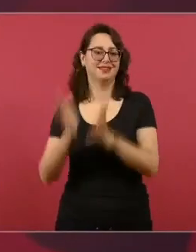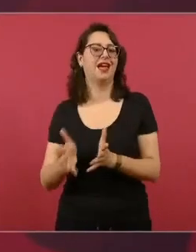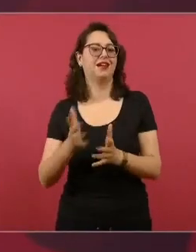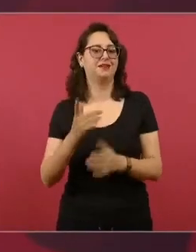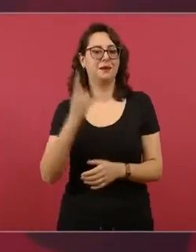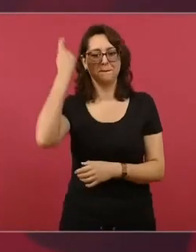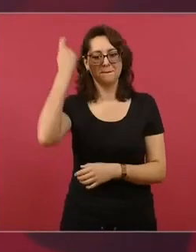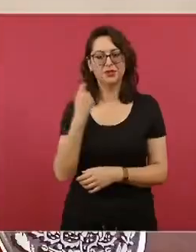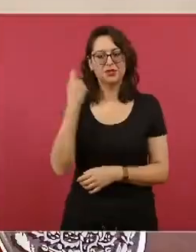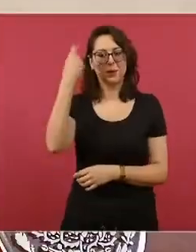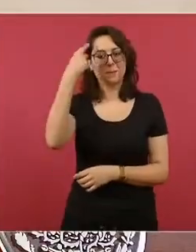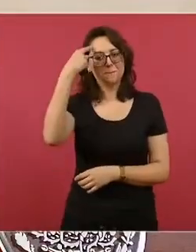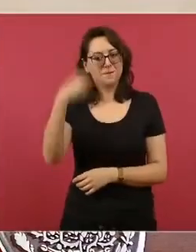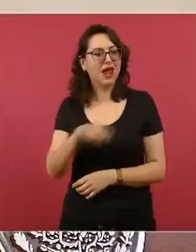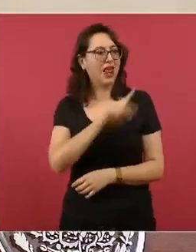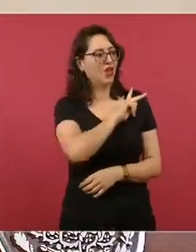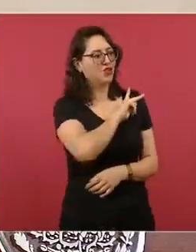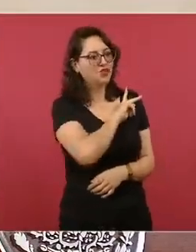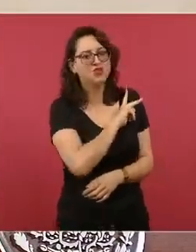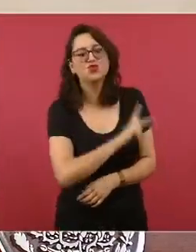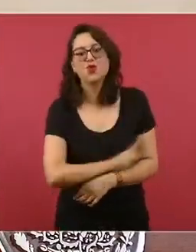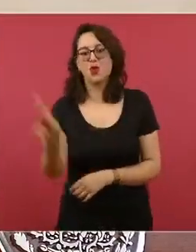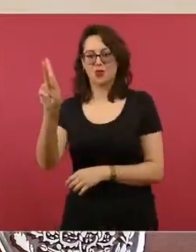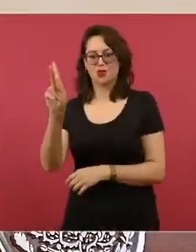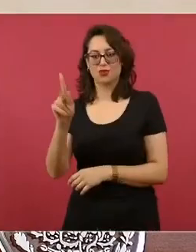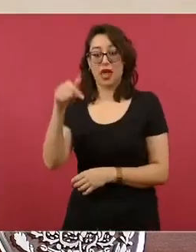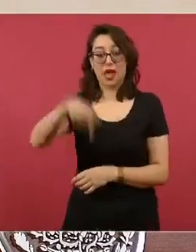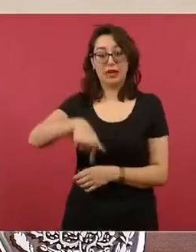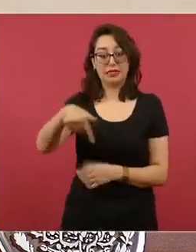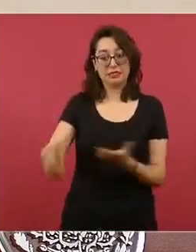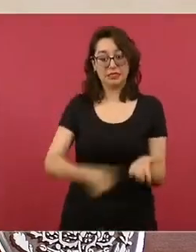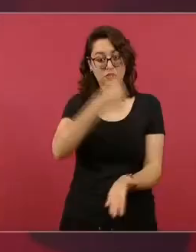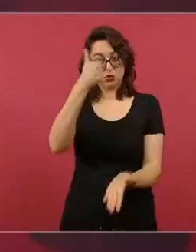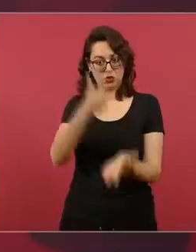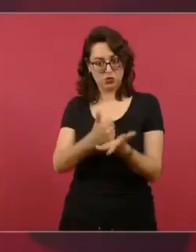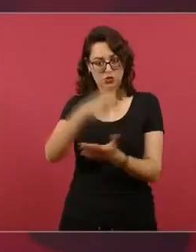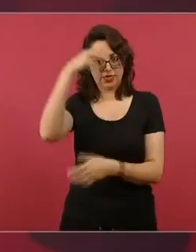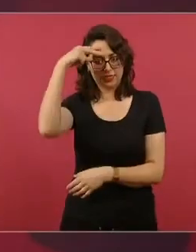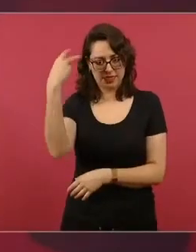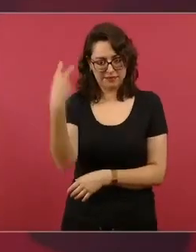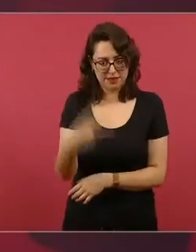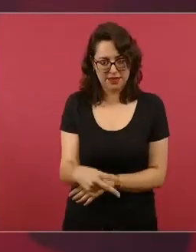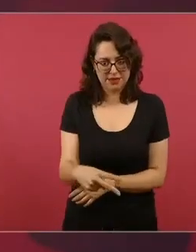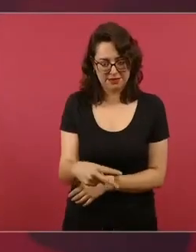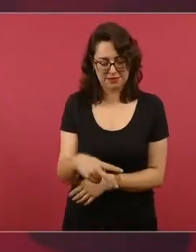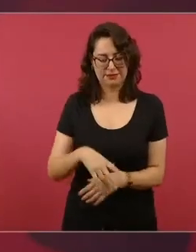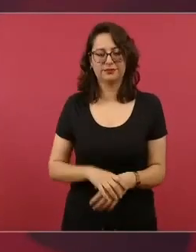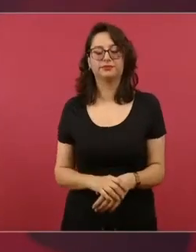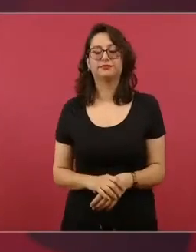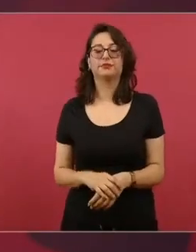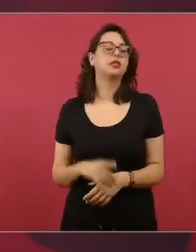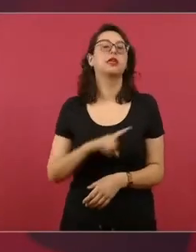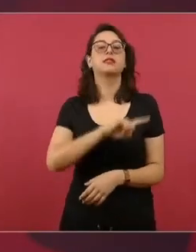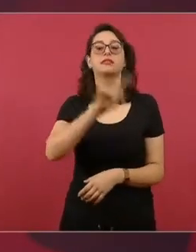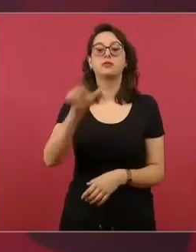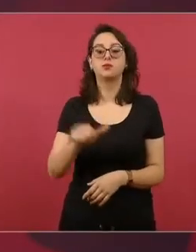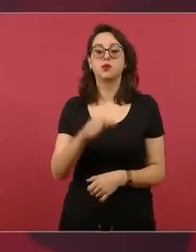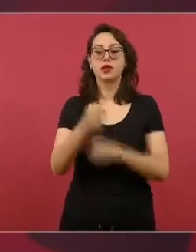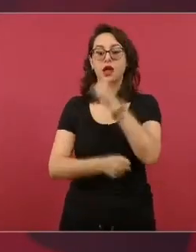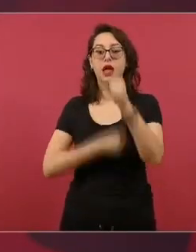Ya ha sido una lucha constante. Cuando nos roban en el 2006 la